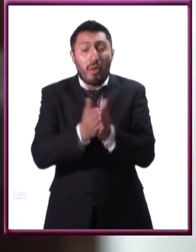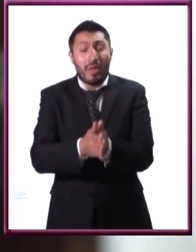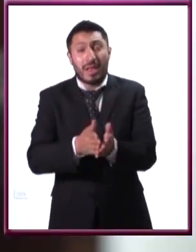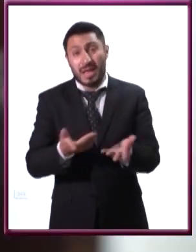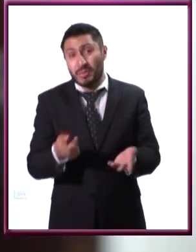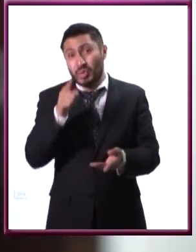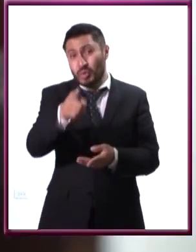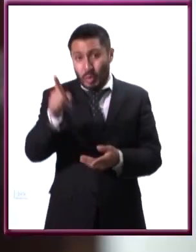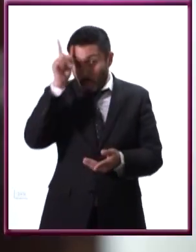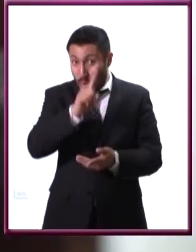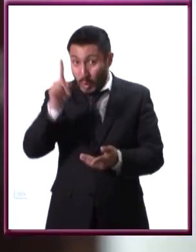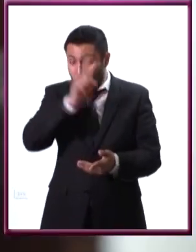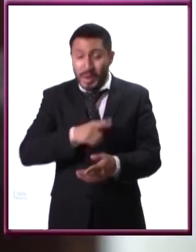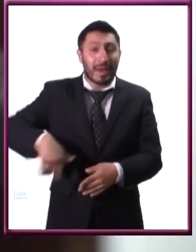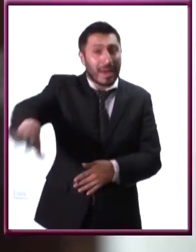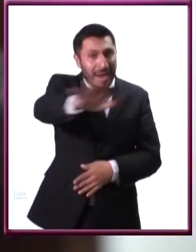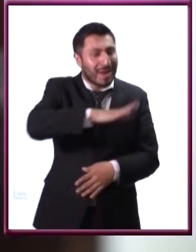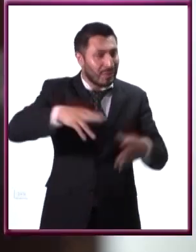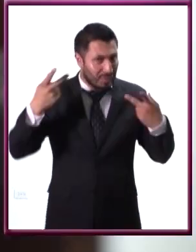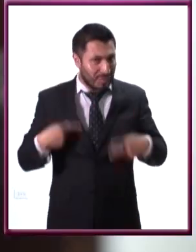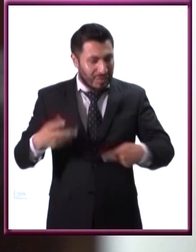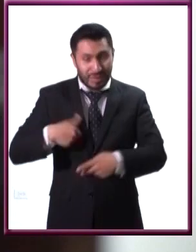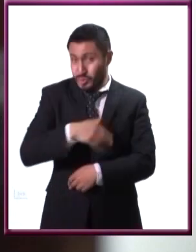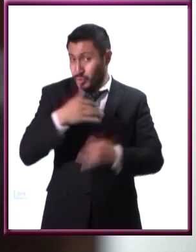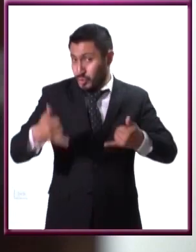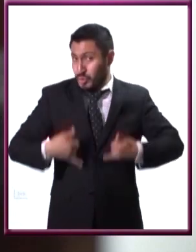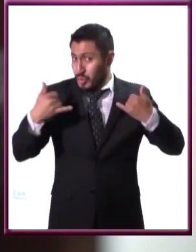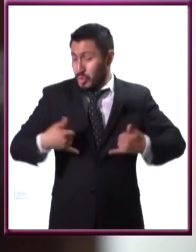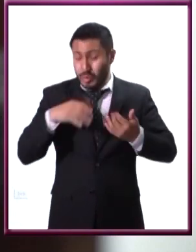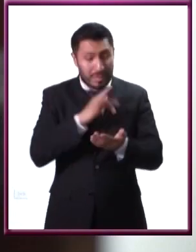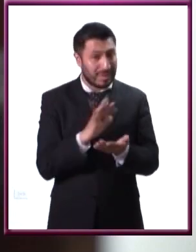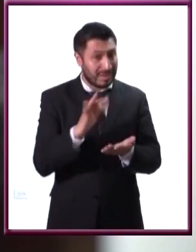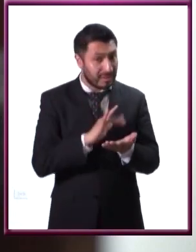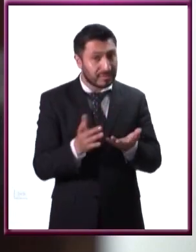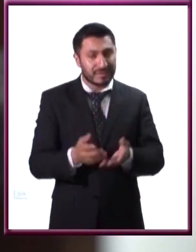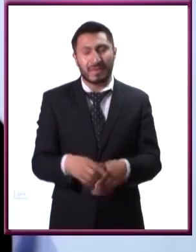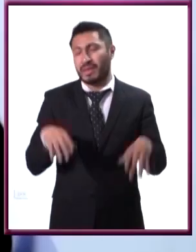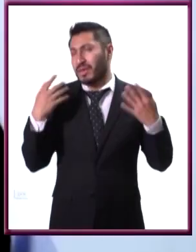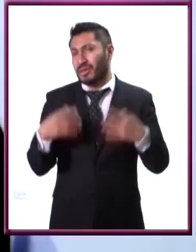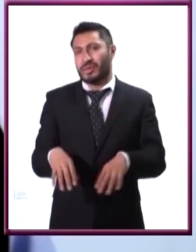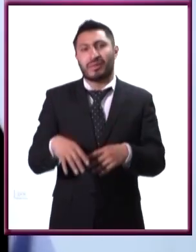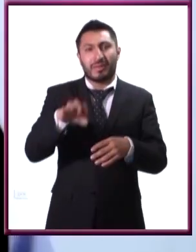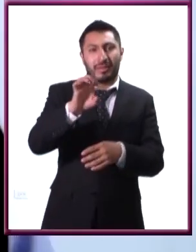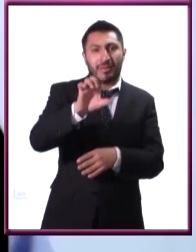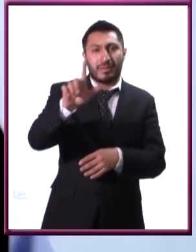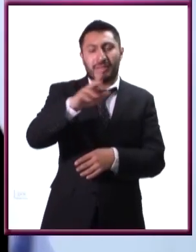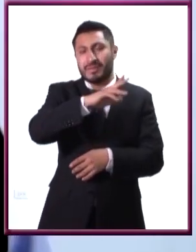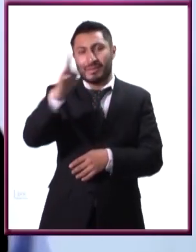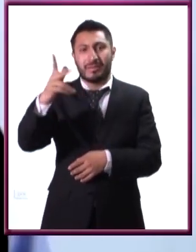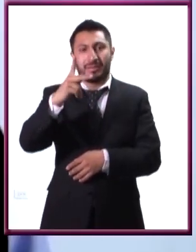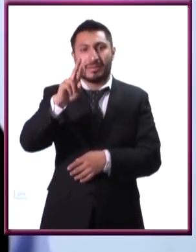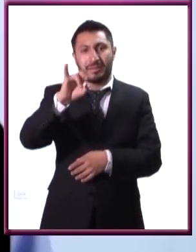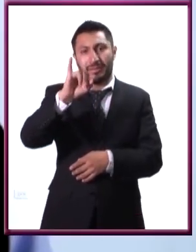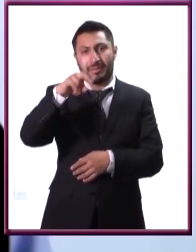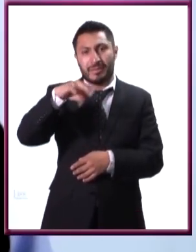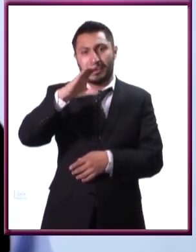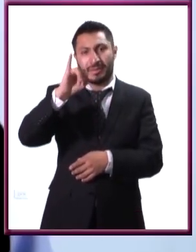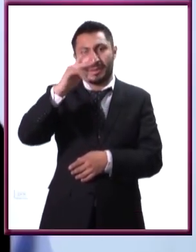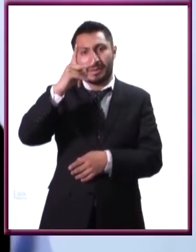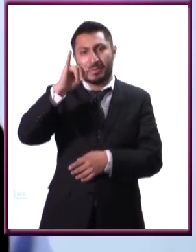qué libros o autores nos recomendarías a nosotros los jóvenes? Uy, El Principito.